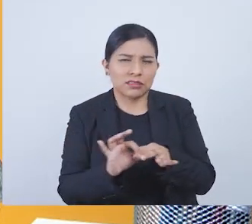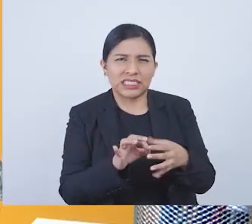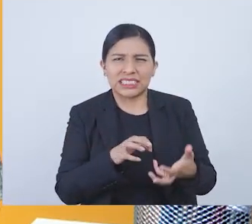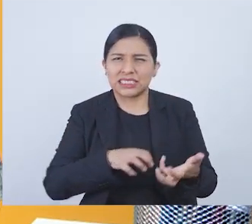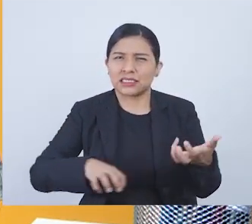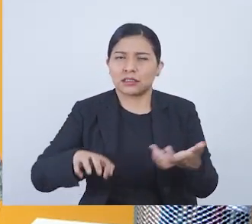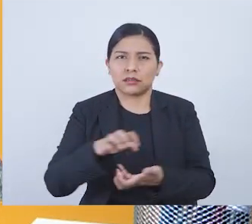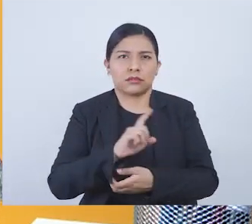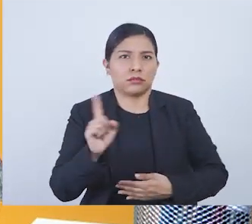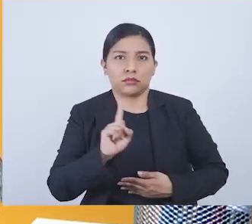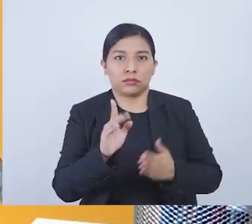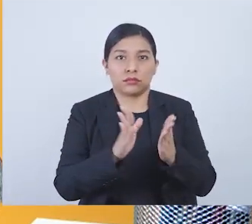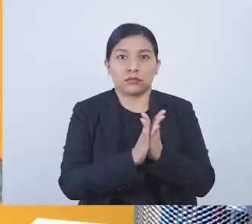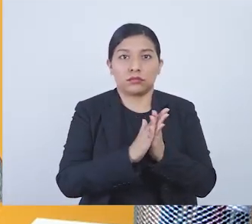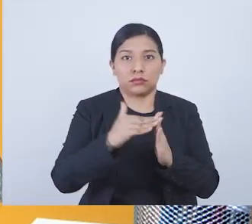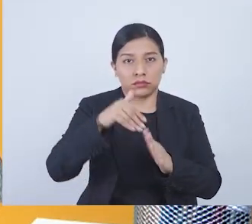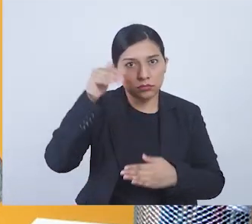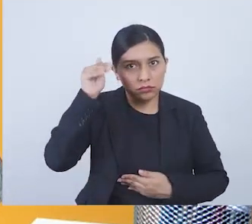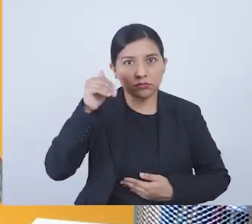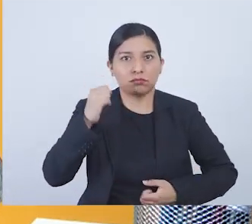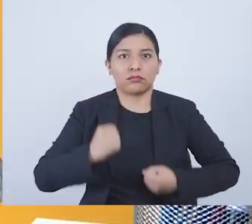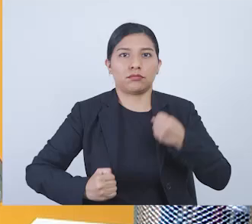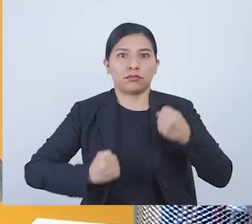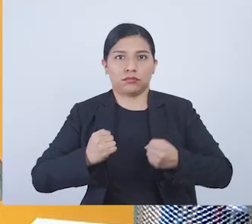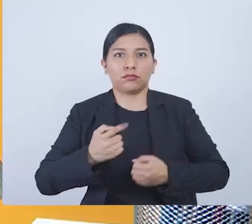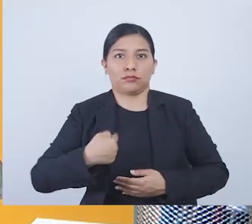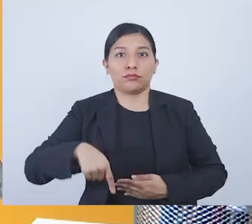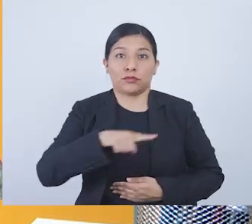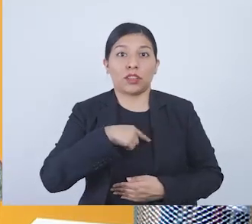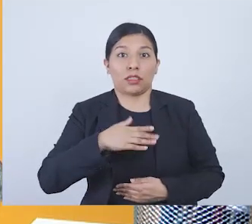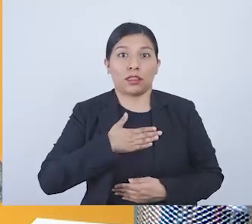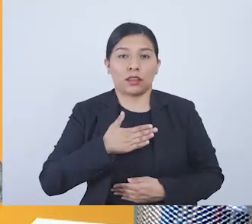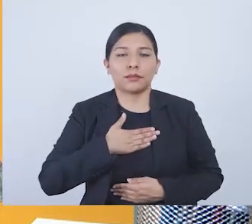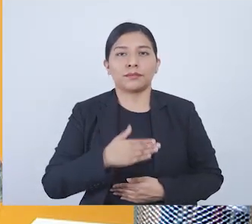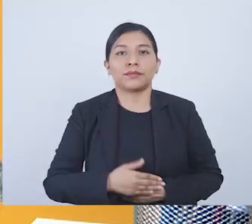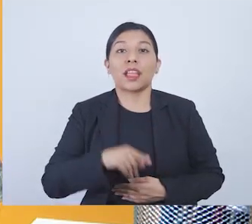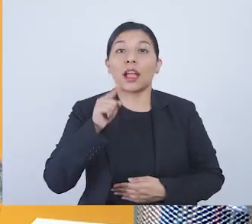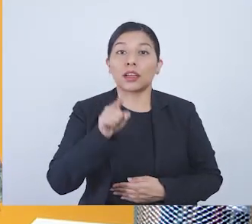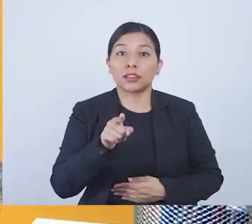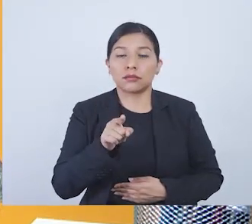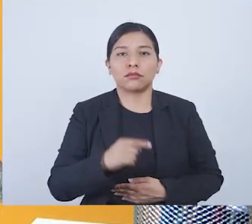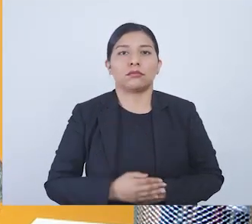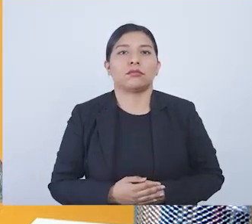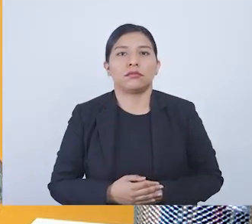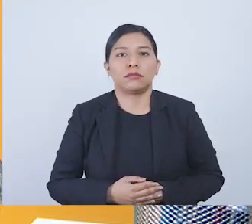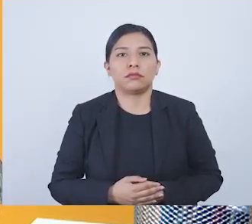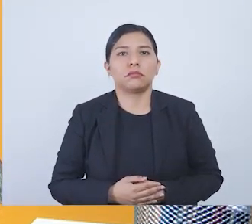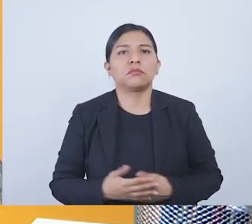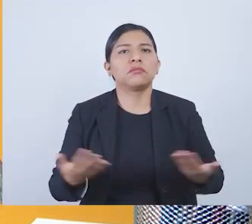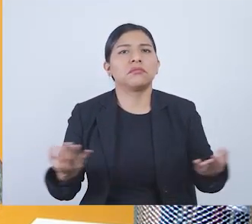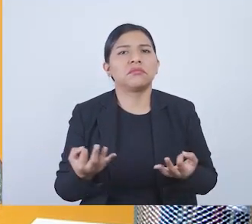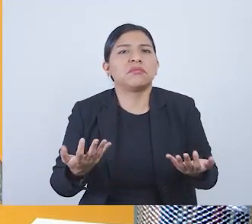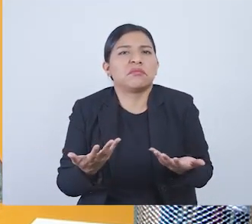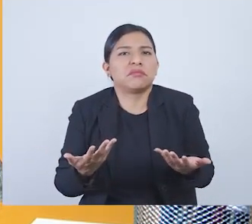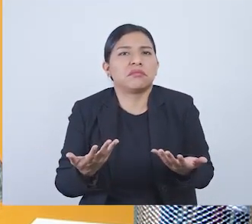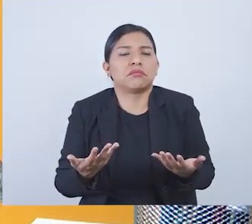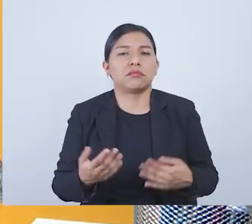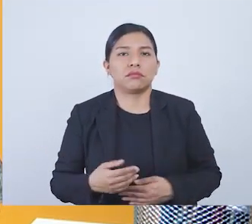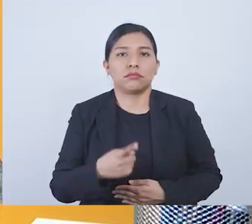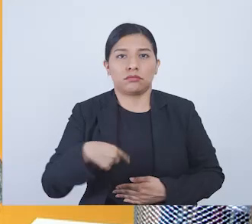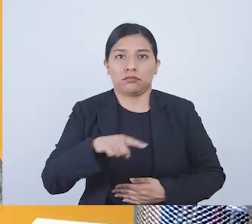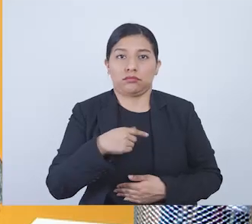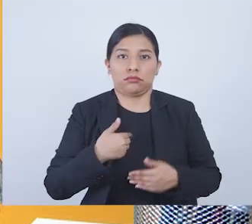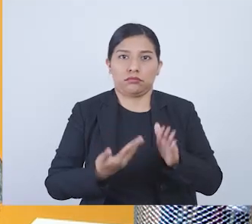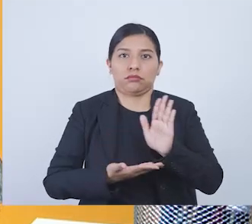programa de educación física como no lo hemos tenido. Este programa busca desarrollar un perfil, pero